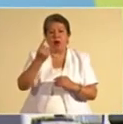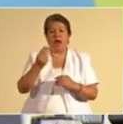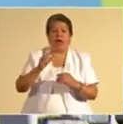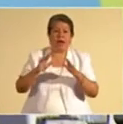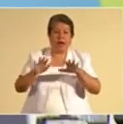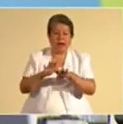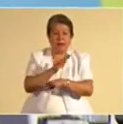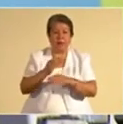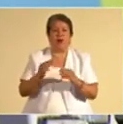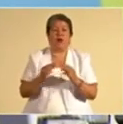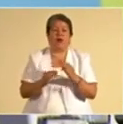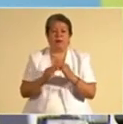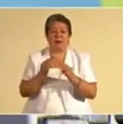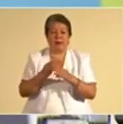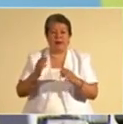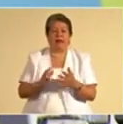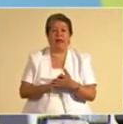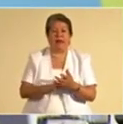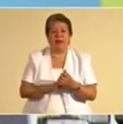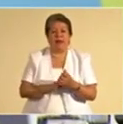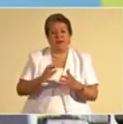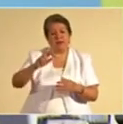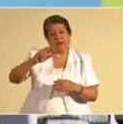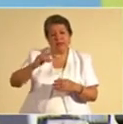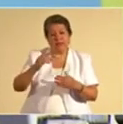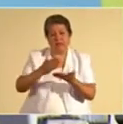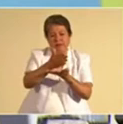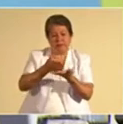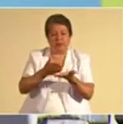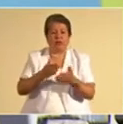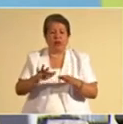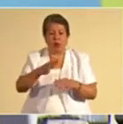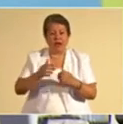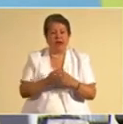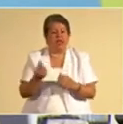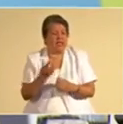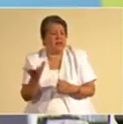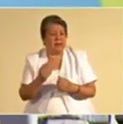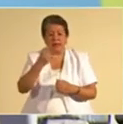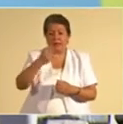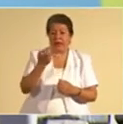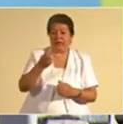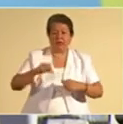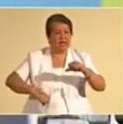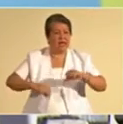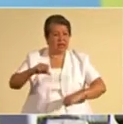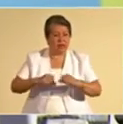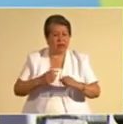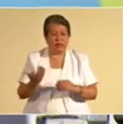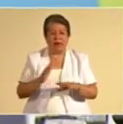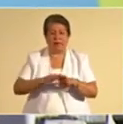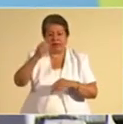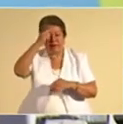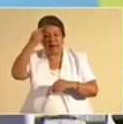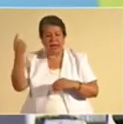reformas en materia de mejora regulatoria. ¿Qué va a hacer desde el municipio para que estas acciones no solo hagan más fácil la